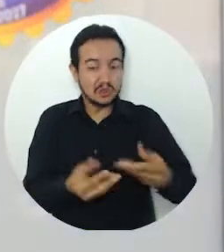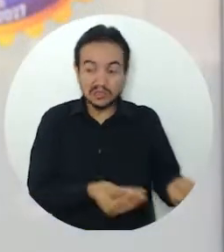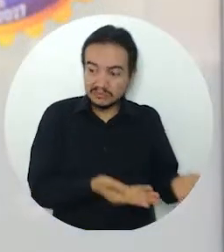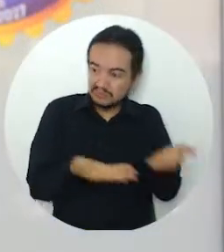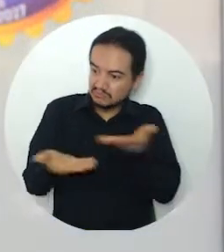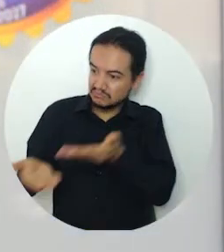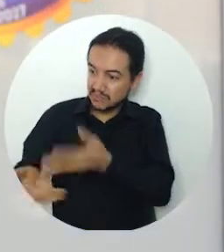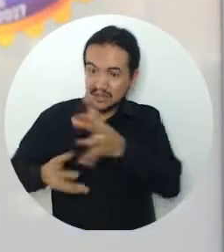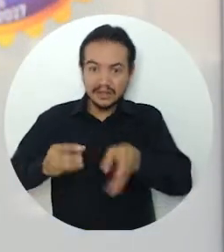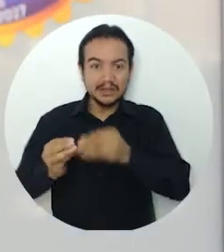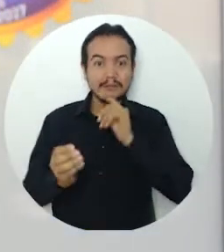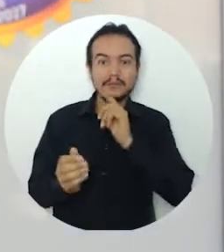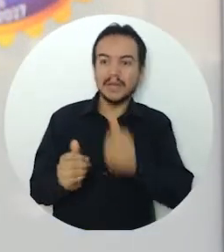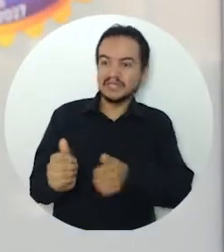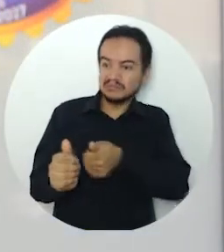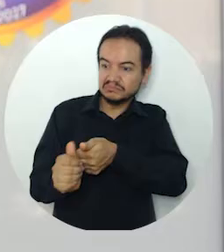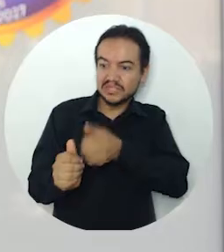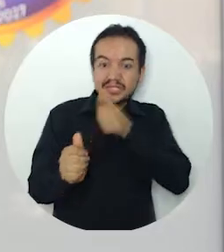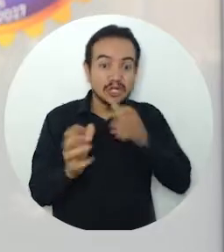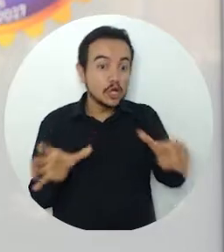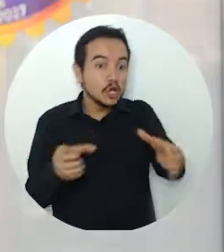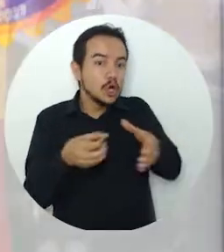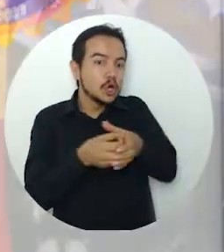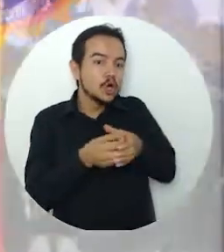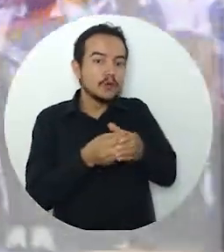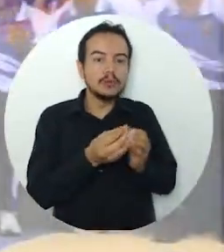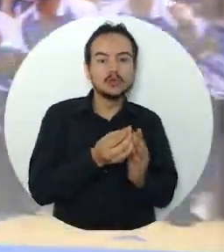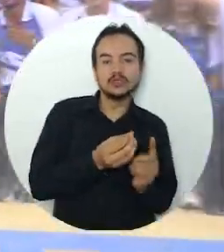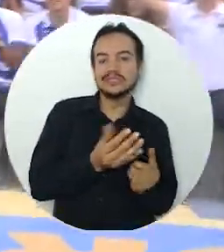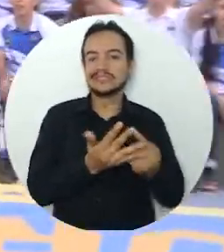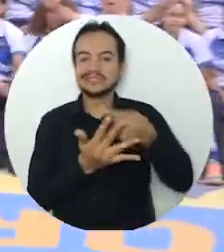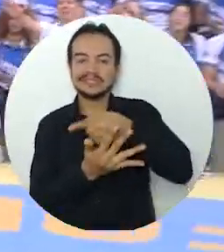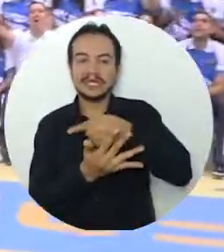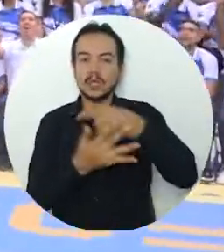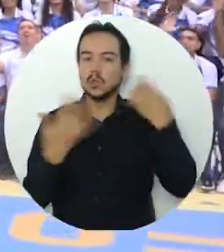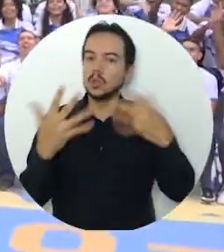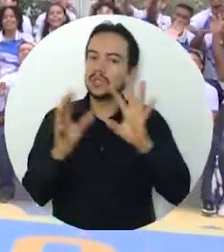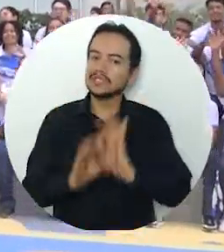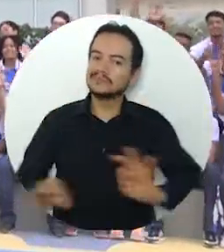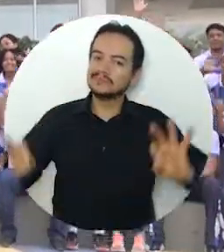también del grupo interdisciplinario fue muy importante y estuvieron ahí.